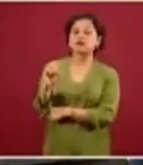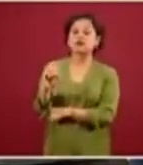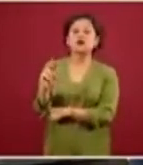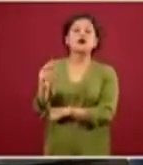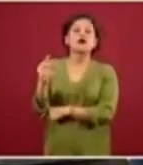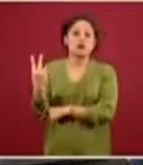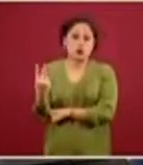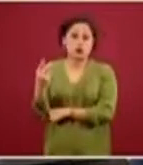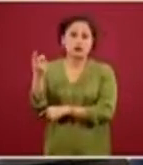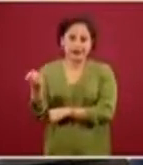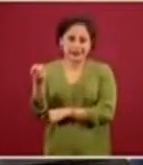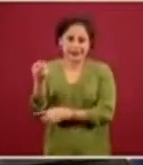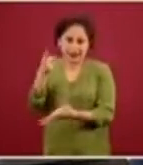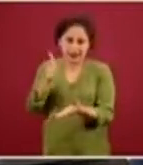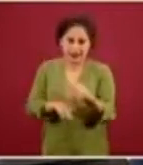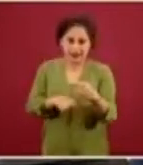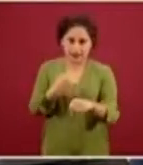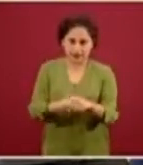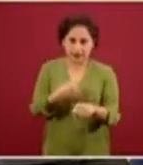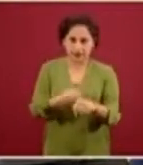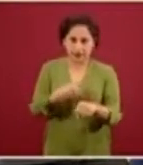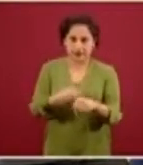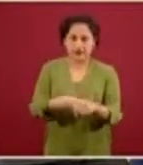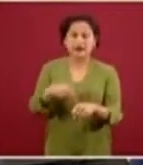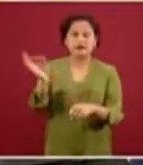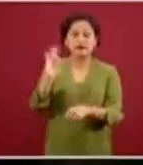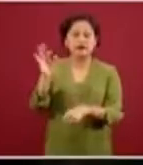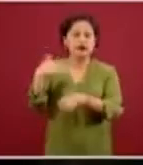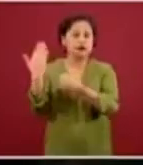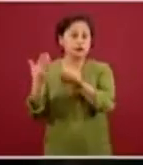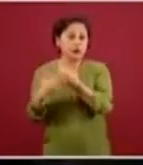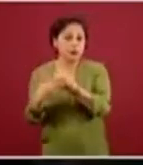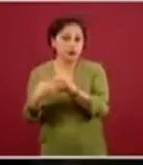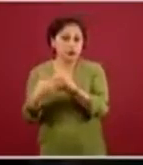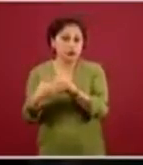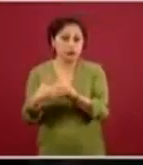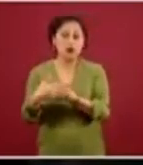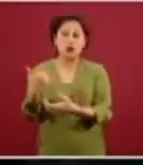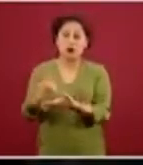contra el COVID en una fase grave? La siguiente, por favor.